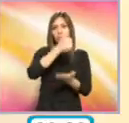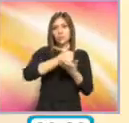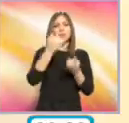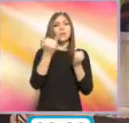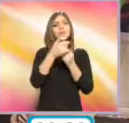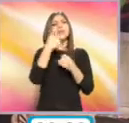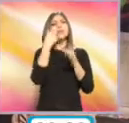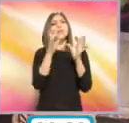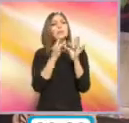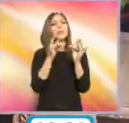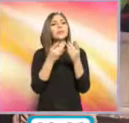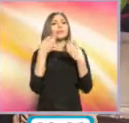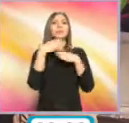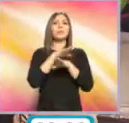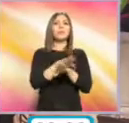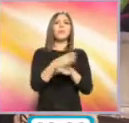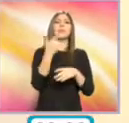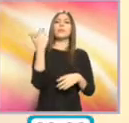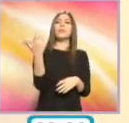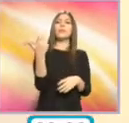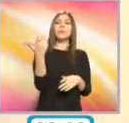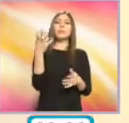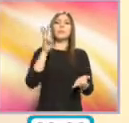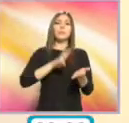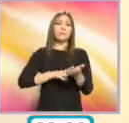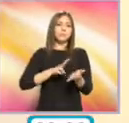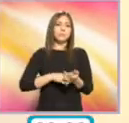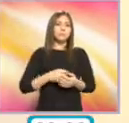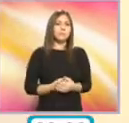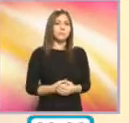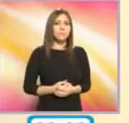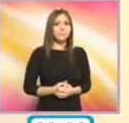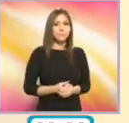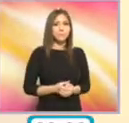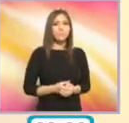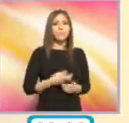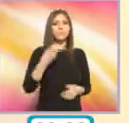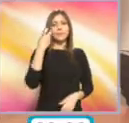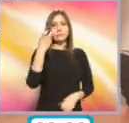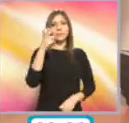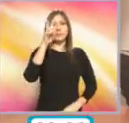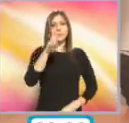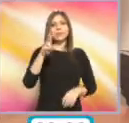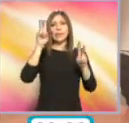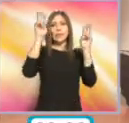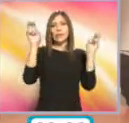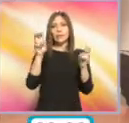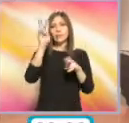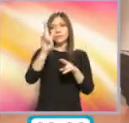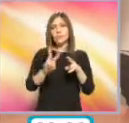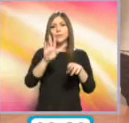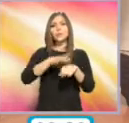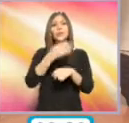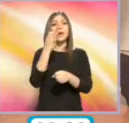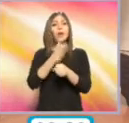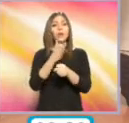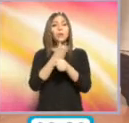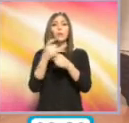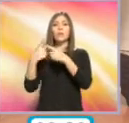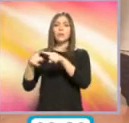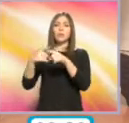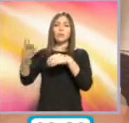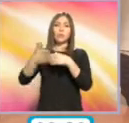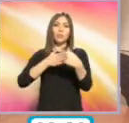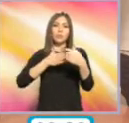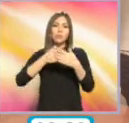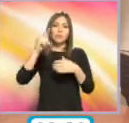que nos platiques acerca de las tarifas. Sí. Es todo un tema, la verdad, ¿no? Porque ahora vamos a contar con tecnología de punta y no queremos